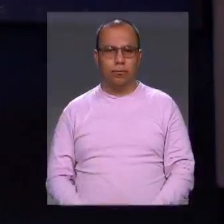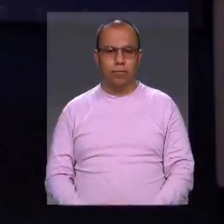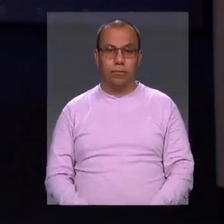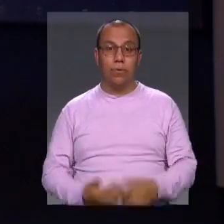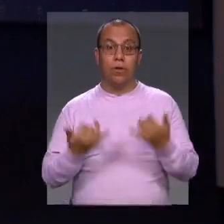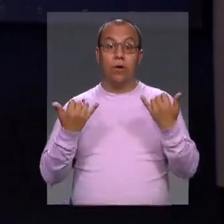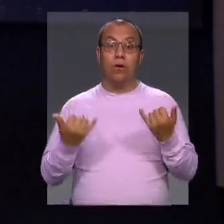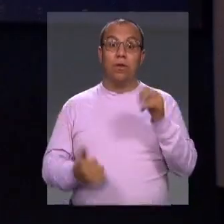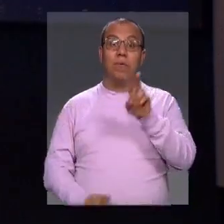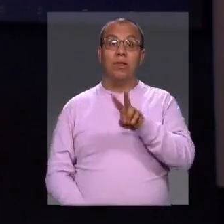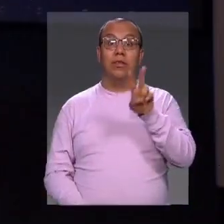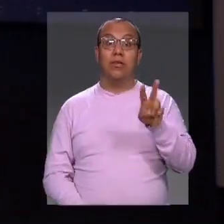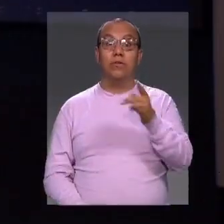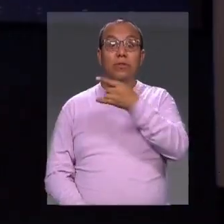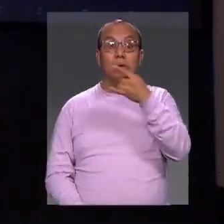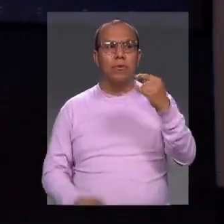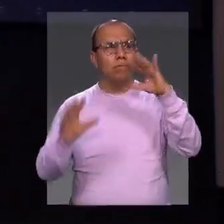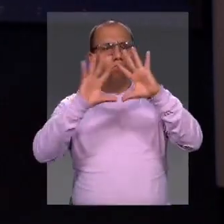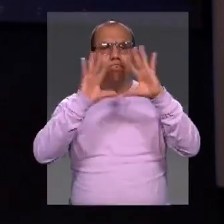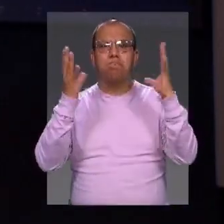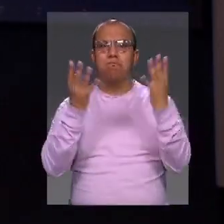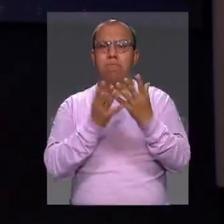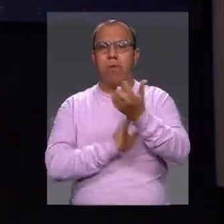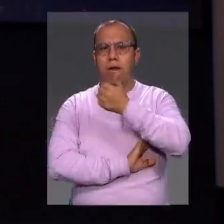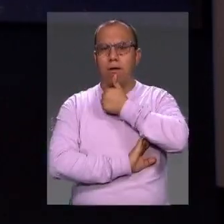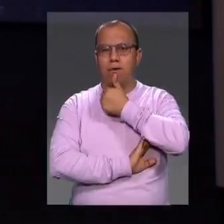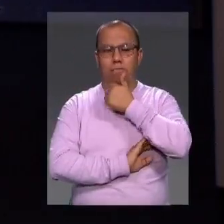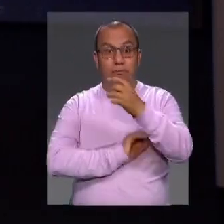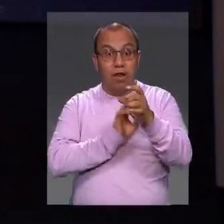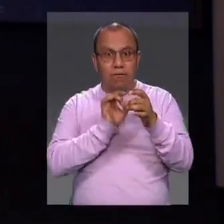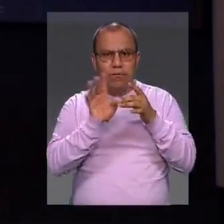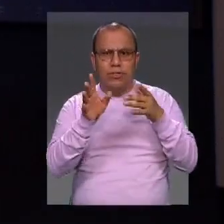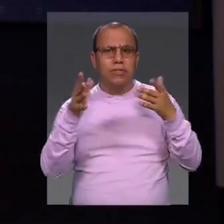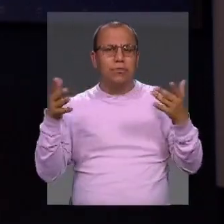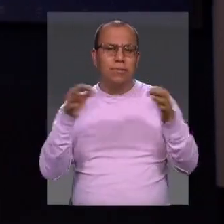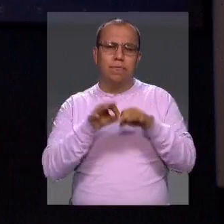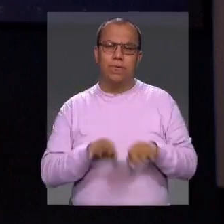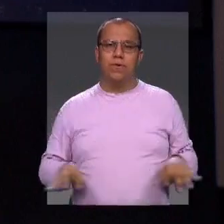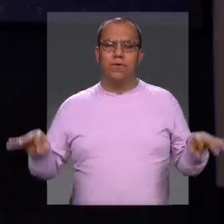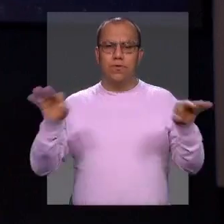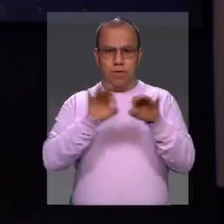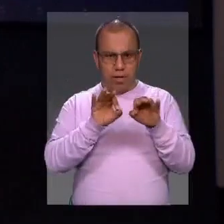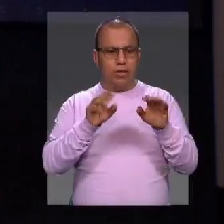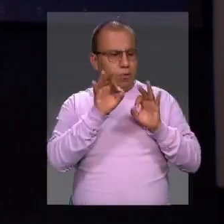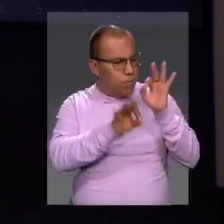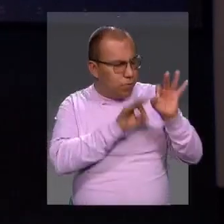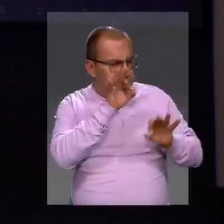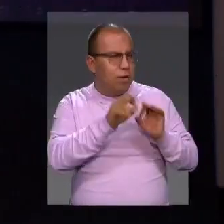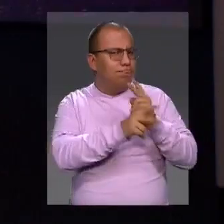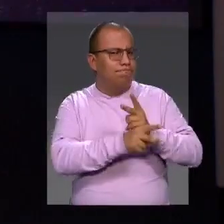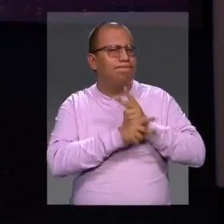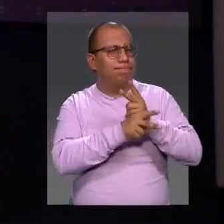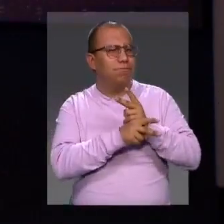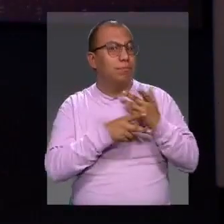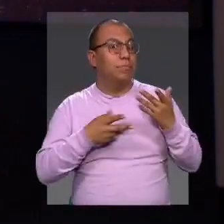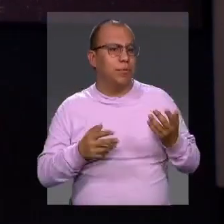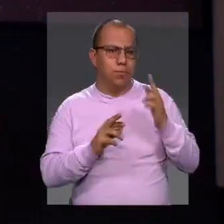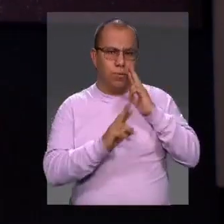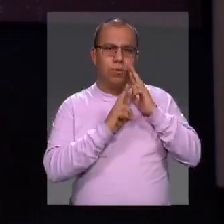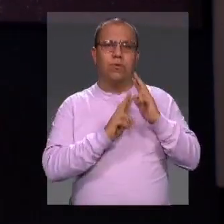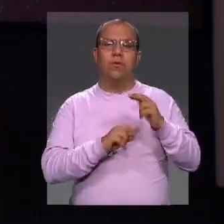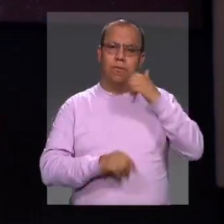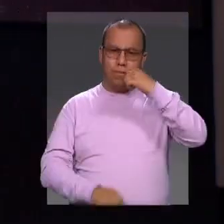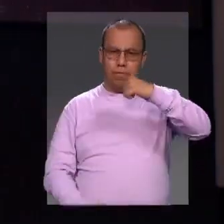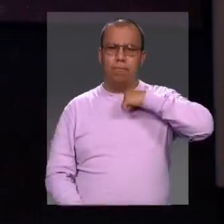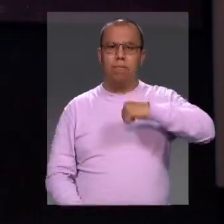Hoy, 22 de marzo, se conmemora el Día Mundial del Agua, una fecha para recordar la importancia de proteger este recurso natural que es reconocido como un